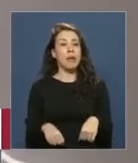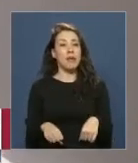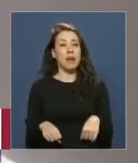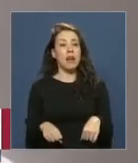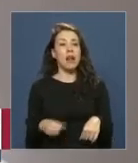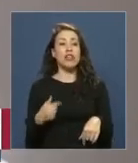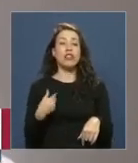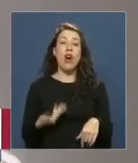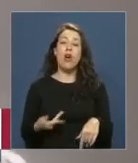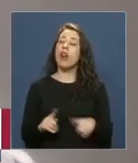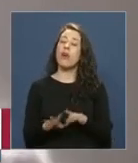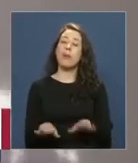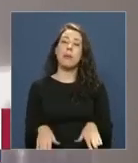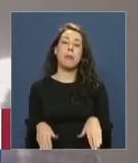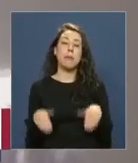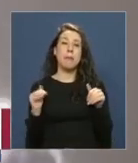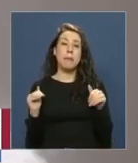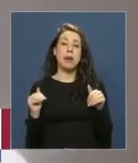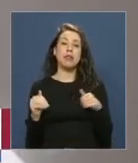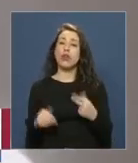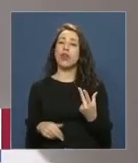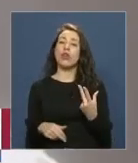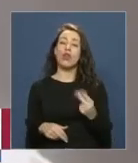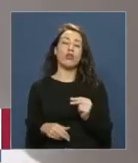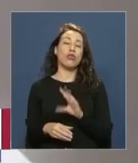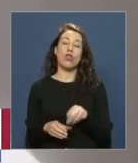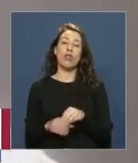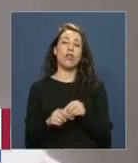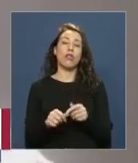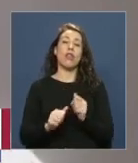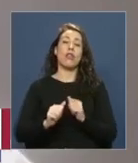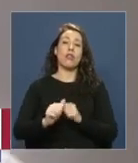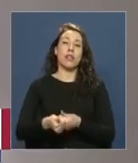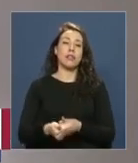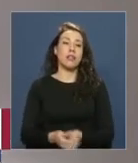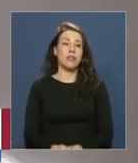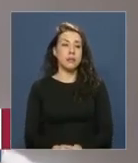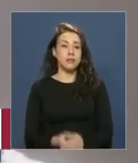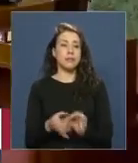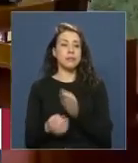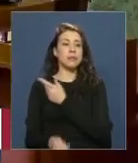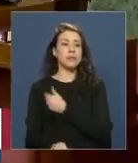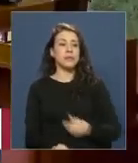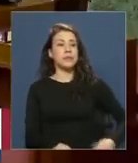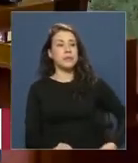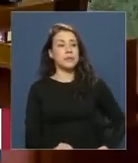esta oportunidad me voy a abstener porque no voy a ser parte de este desafío en estos términos. Gracias, presidente.